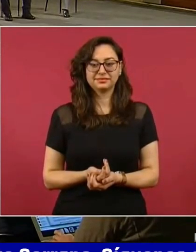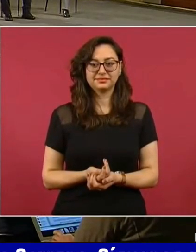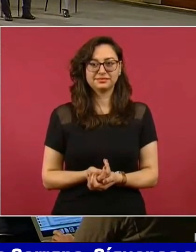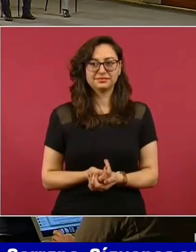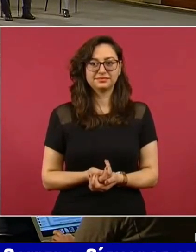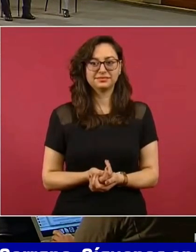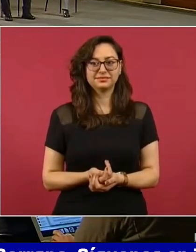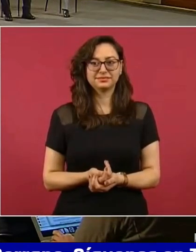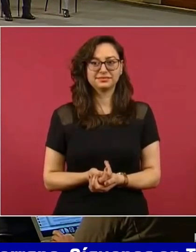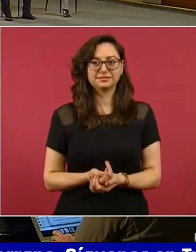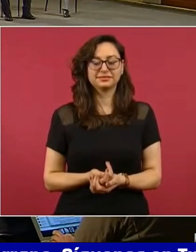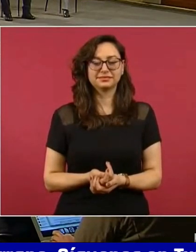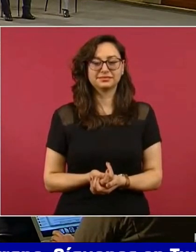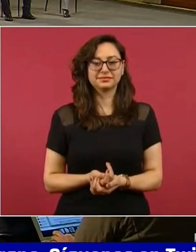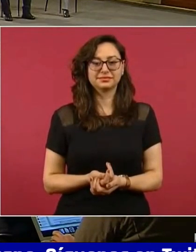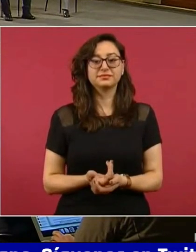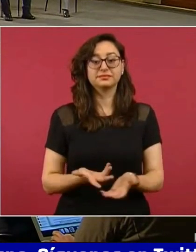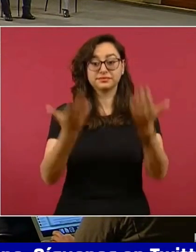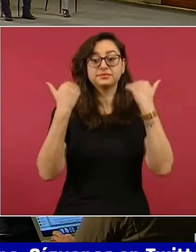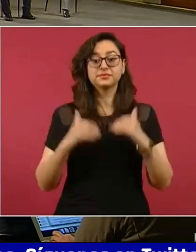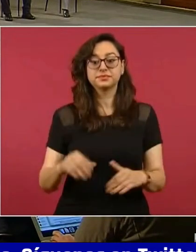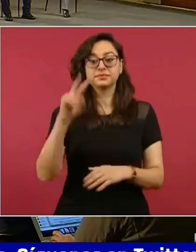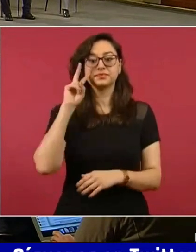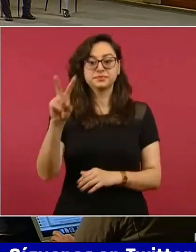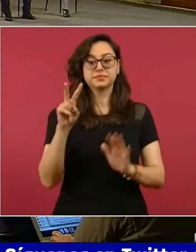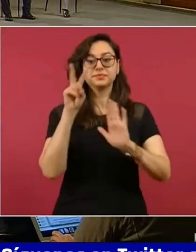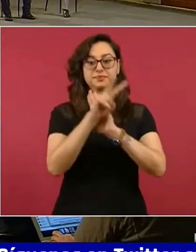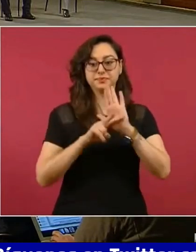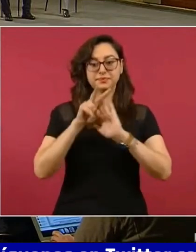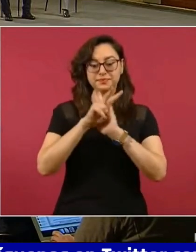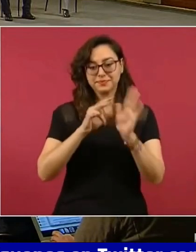Vamos a presentar el video. Perdón, disculpen.